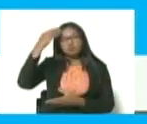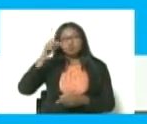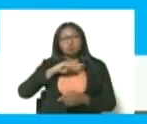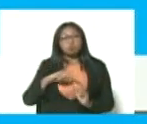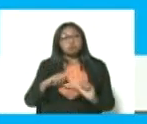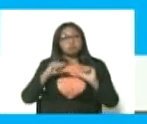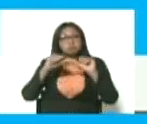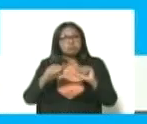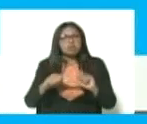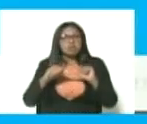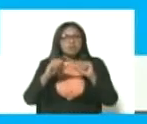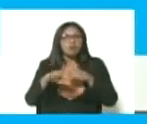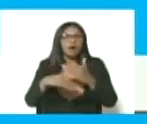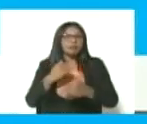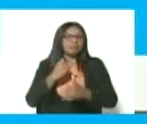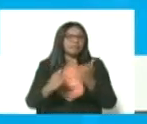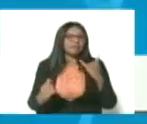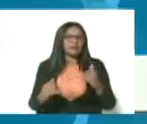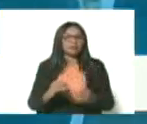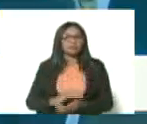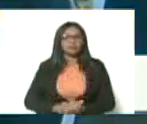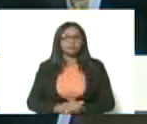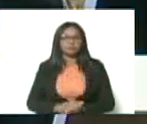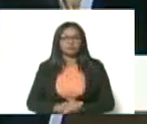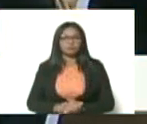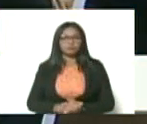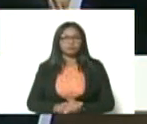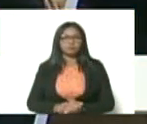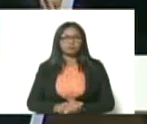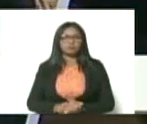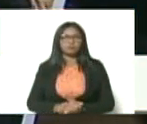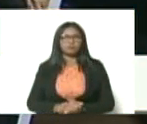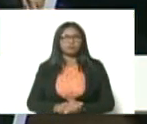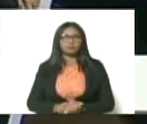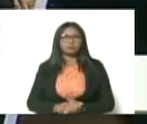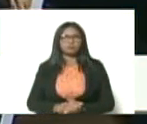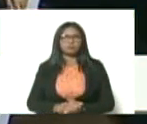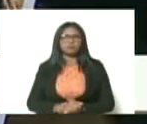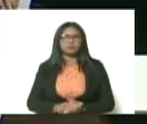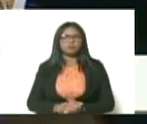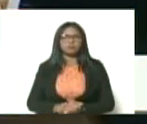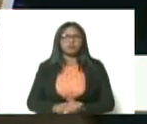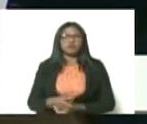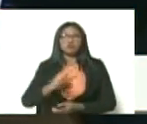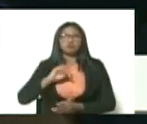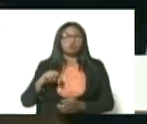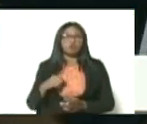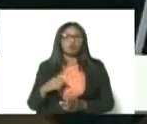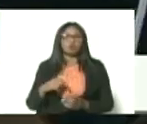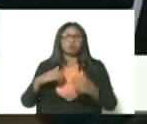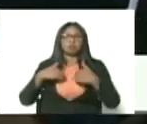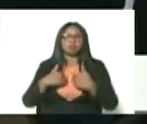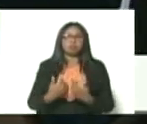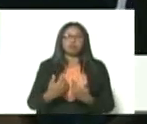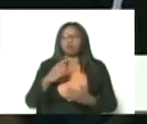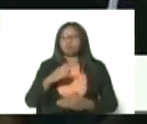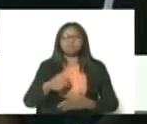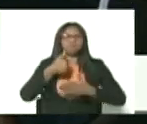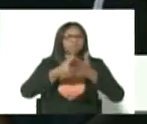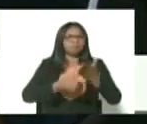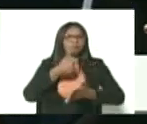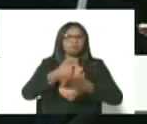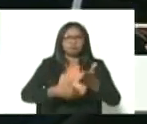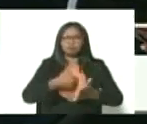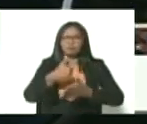vamos a estar hasta el final. No vamos a descansar ni un día. Hagan la maniobra que haga